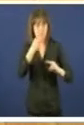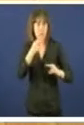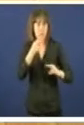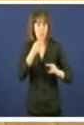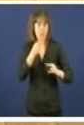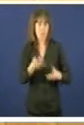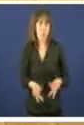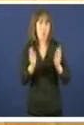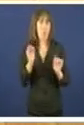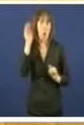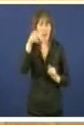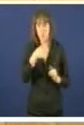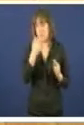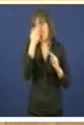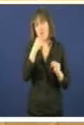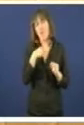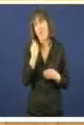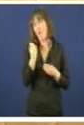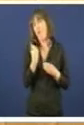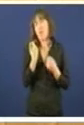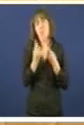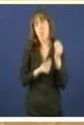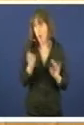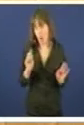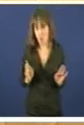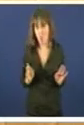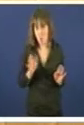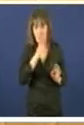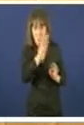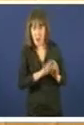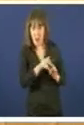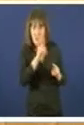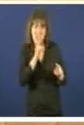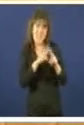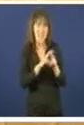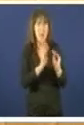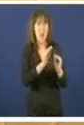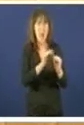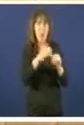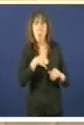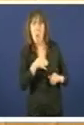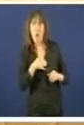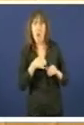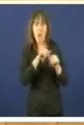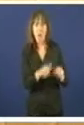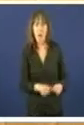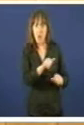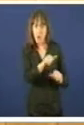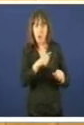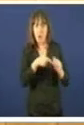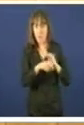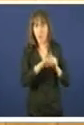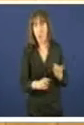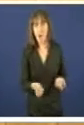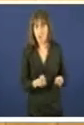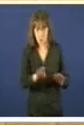non o vou facer, porque penso que iso non é o problema de funcionamento das institucións. Todo caso, tamén, lhes invito a que vexan a realidade. E a